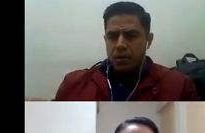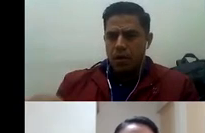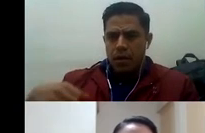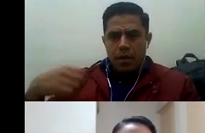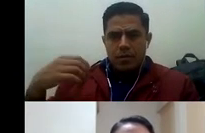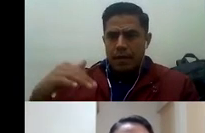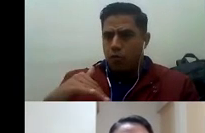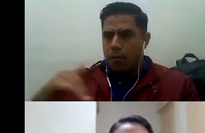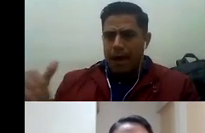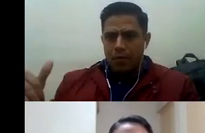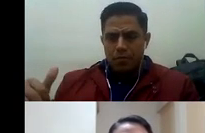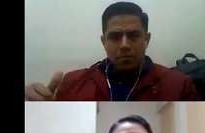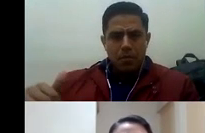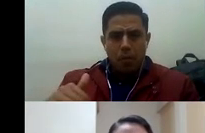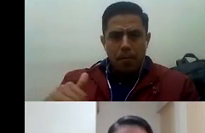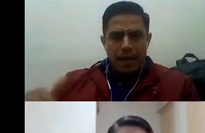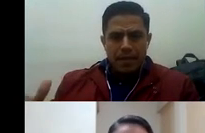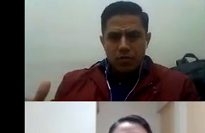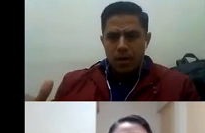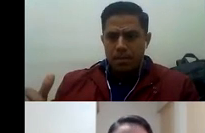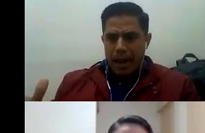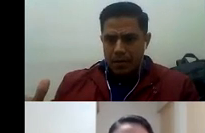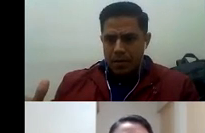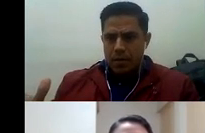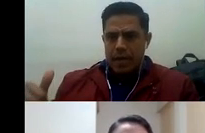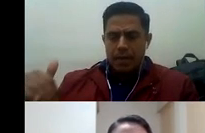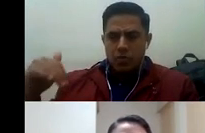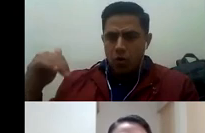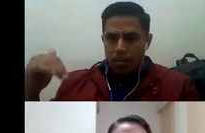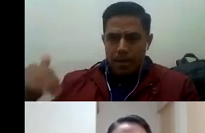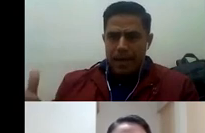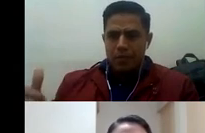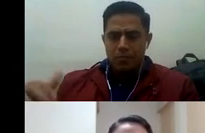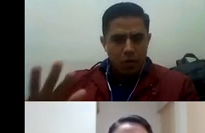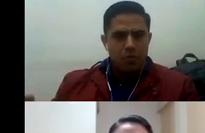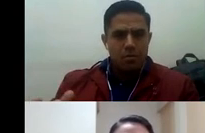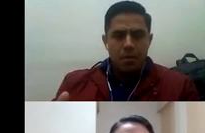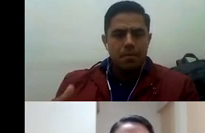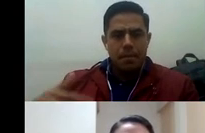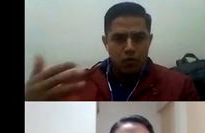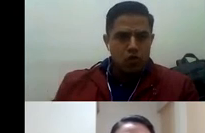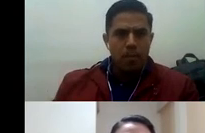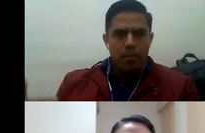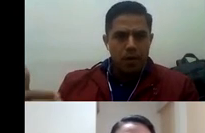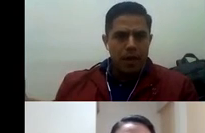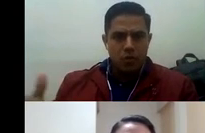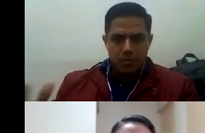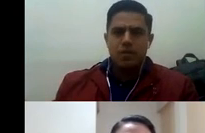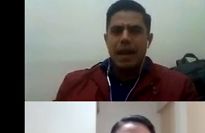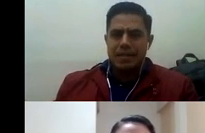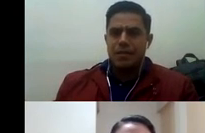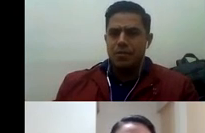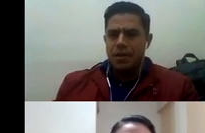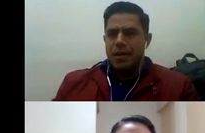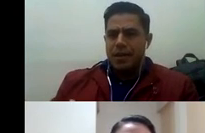municipio, se fumaron completito el plan y no lo opinaron. Digo, me gustó porque nos metieron